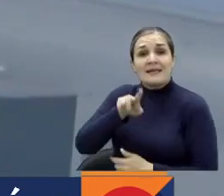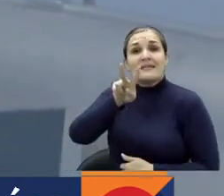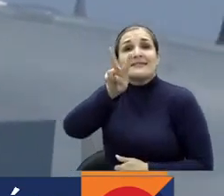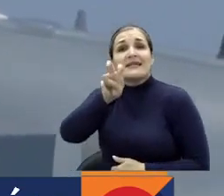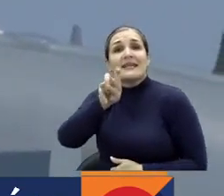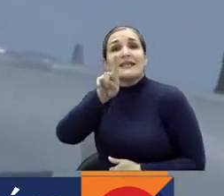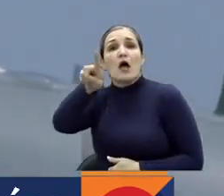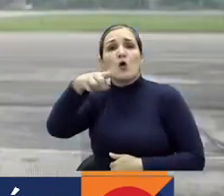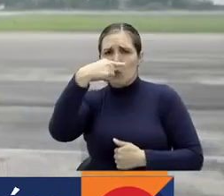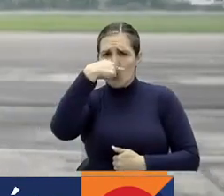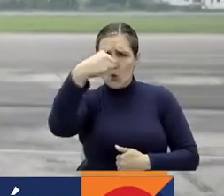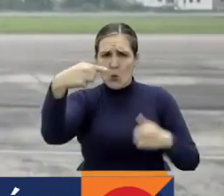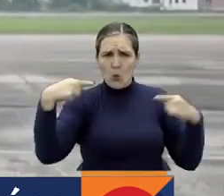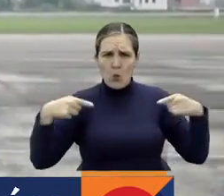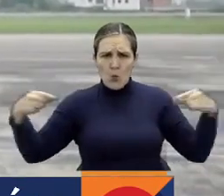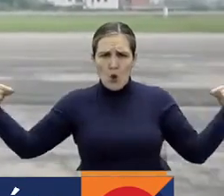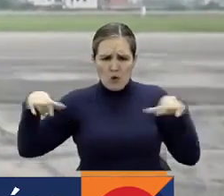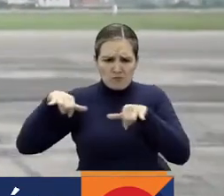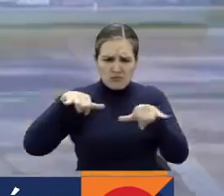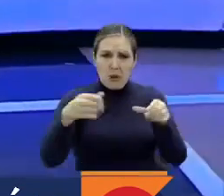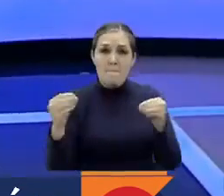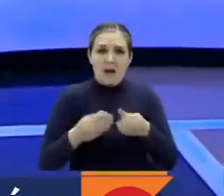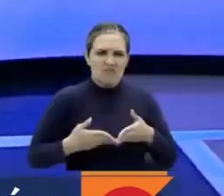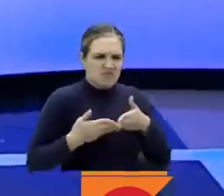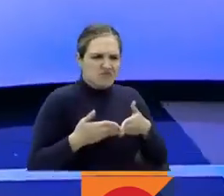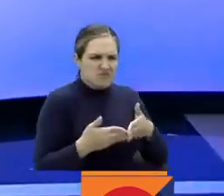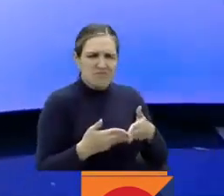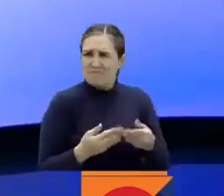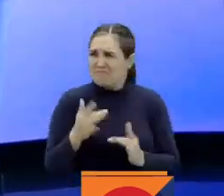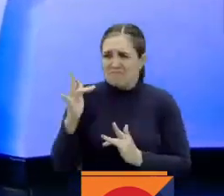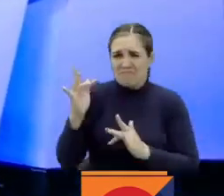71 aviones y 9 buques de guerra.